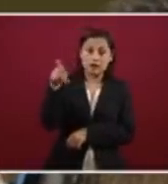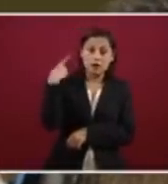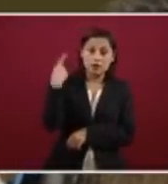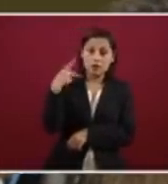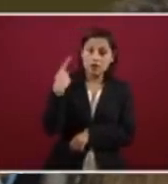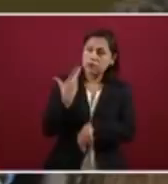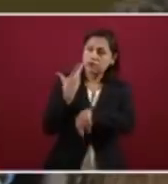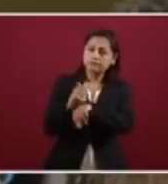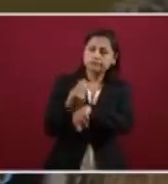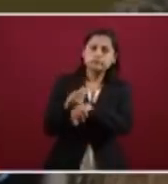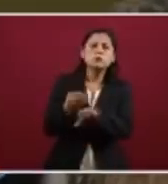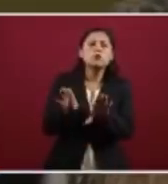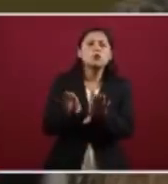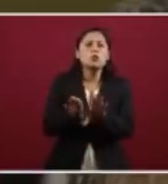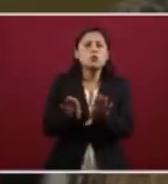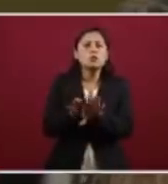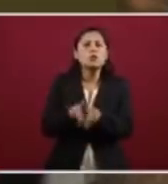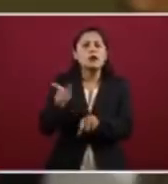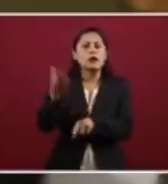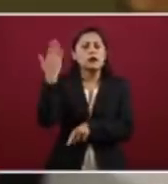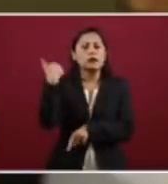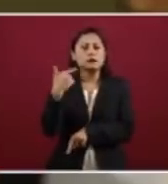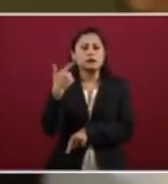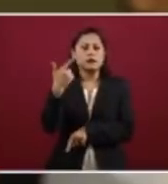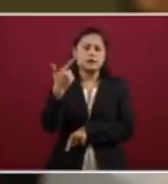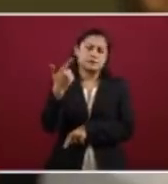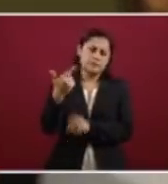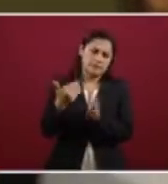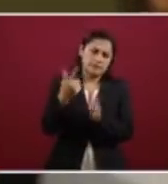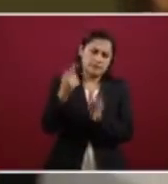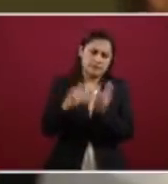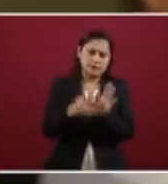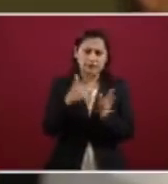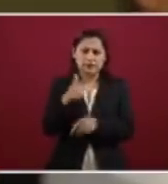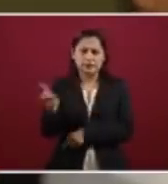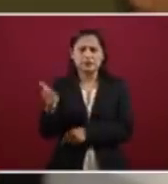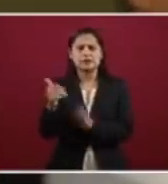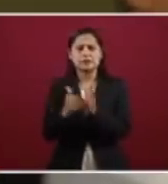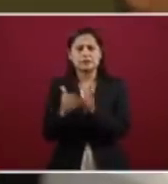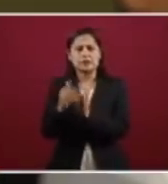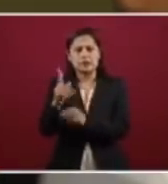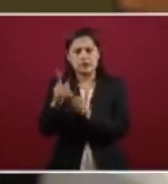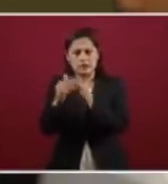que hay más de 6.700 viviendas dañadas y más de 1.000 escuelas.